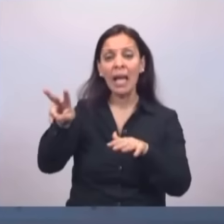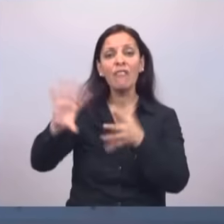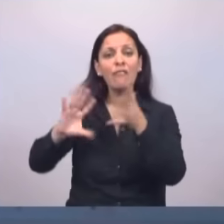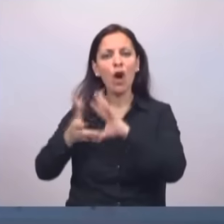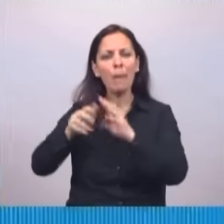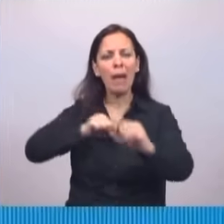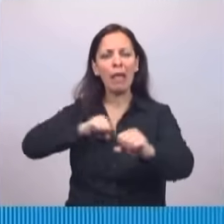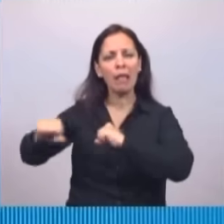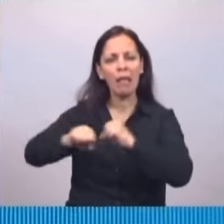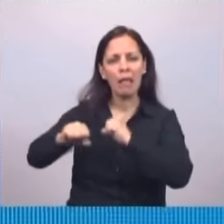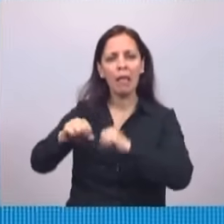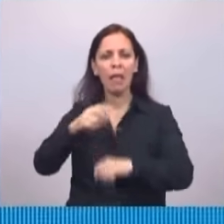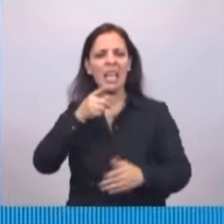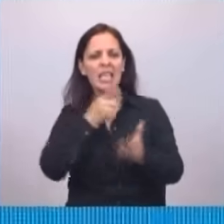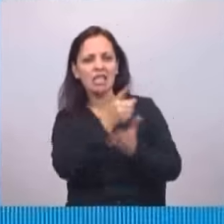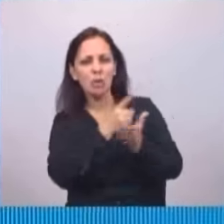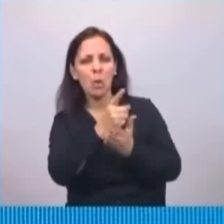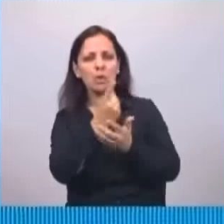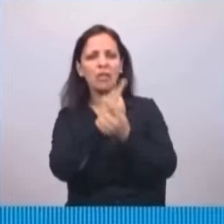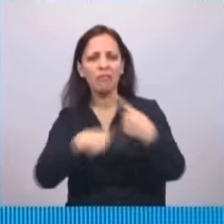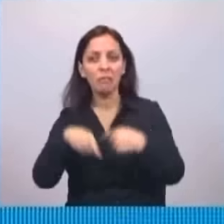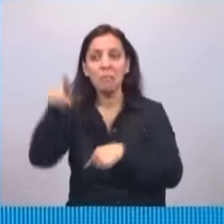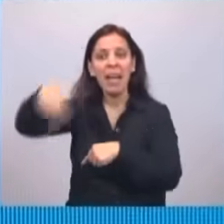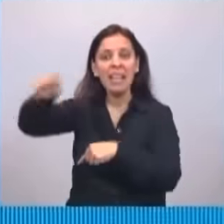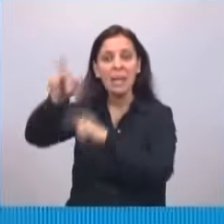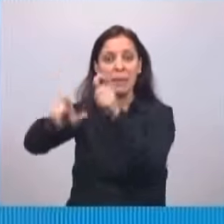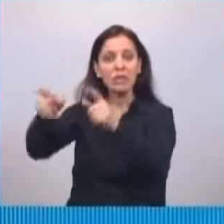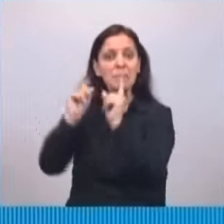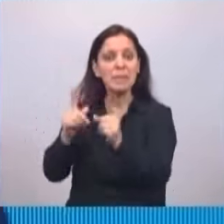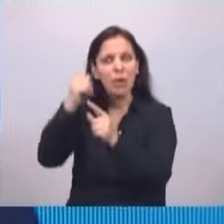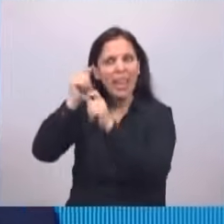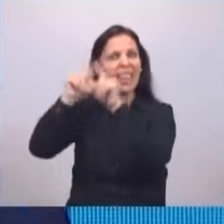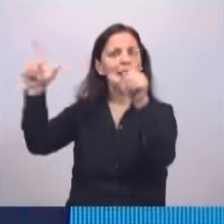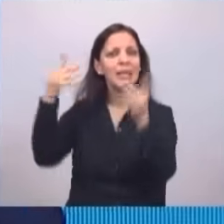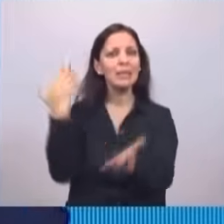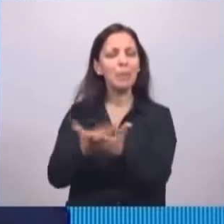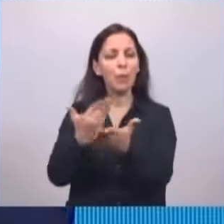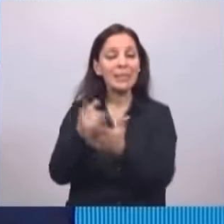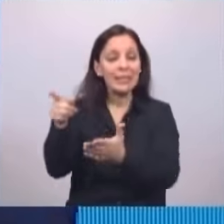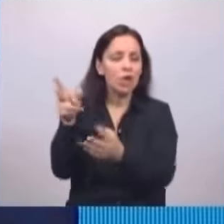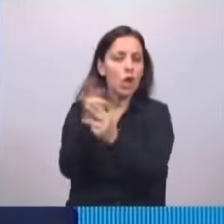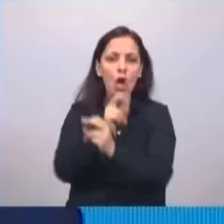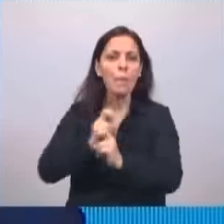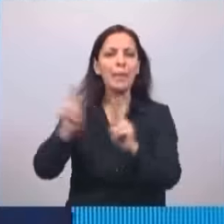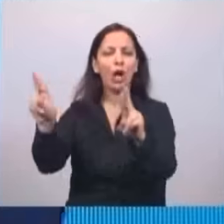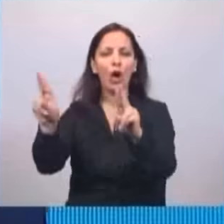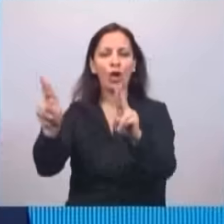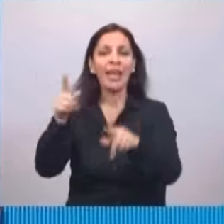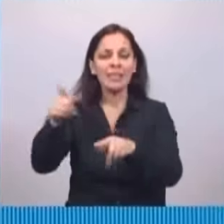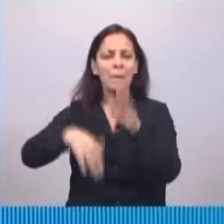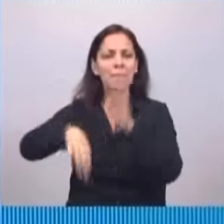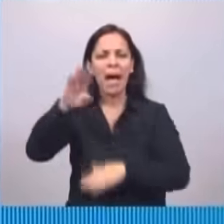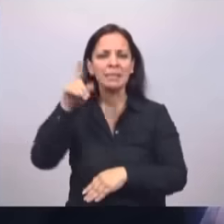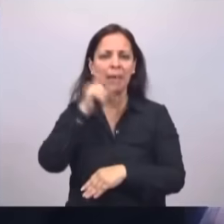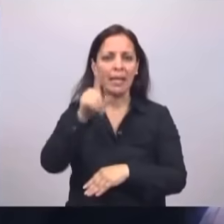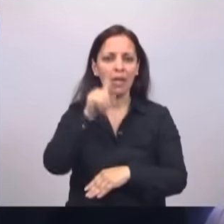de esos personajes, hay ideas y propuestas que son las peores, las más nocivas,